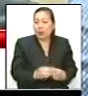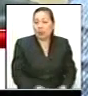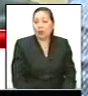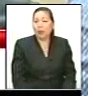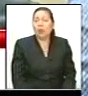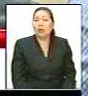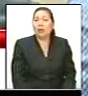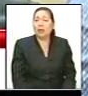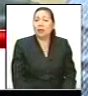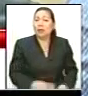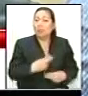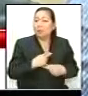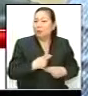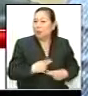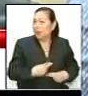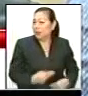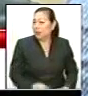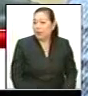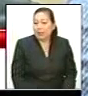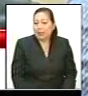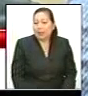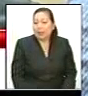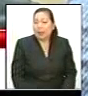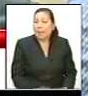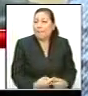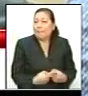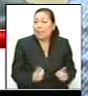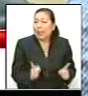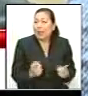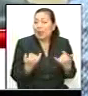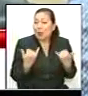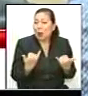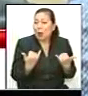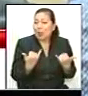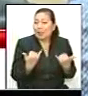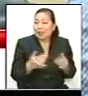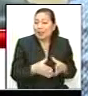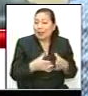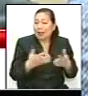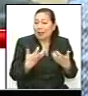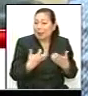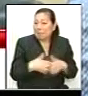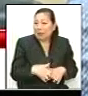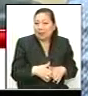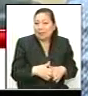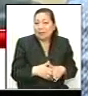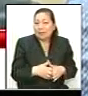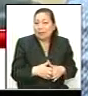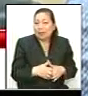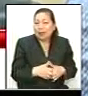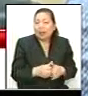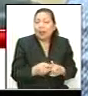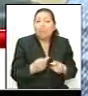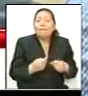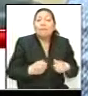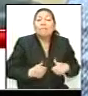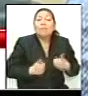patrimonio cultural de la humanidad. Pero sin embargo, a estas grandes empresas que viven del